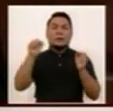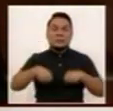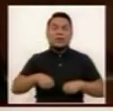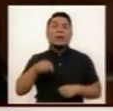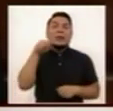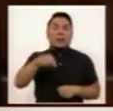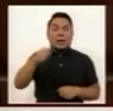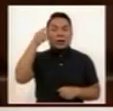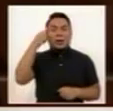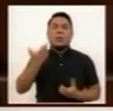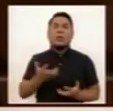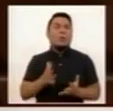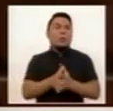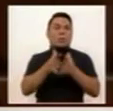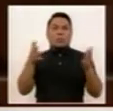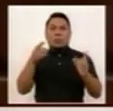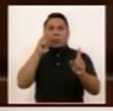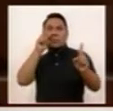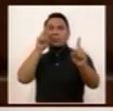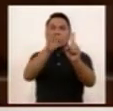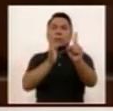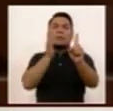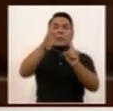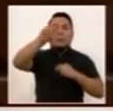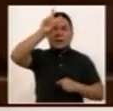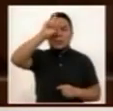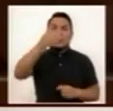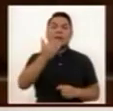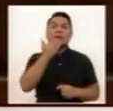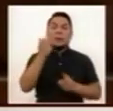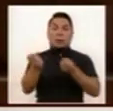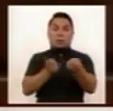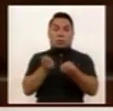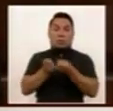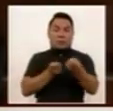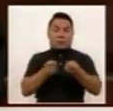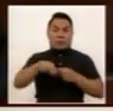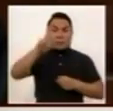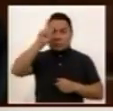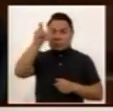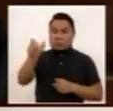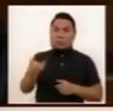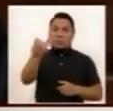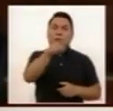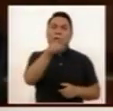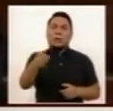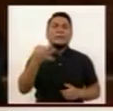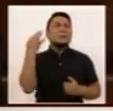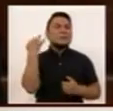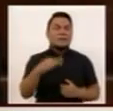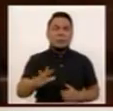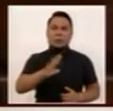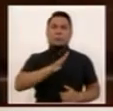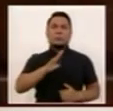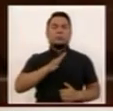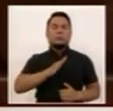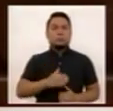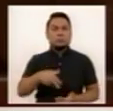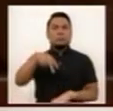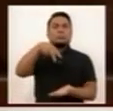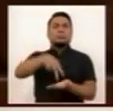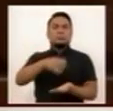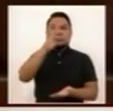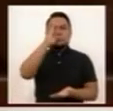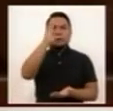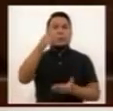Perú y quienes gobernamos el país debemos estar a la altura de las circunstancias.